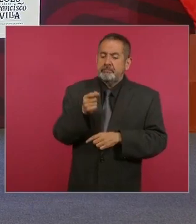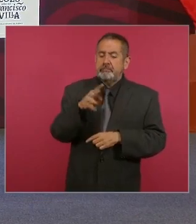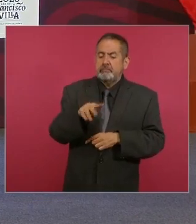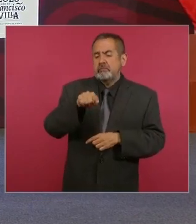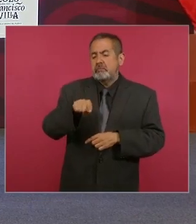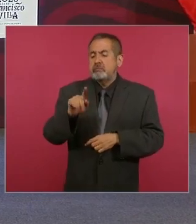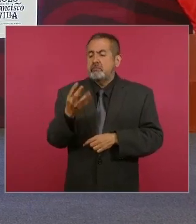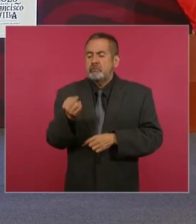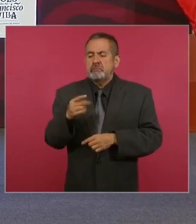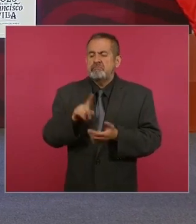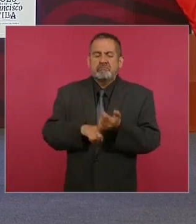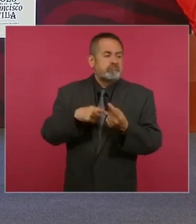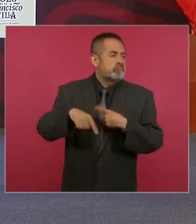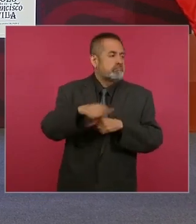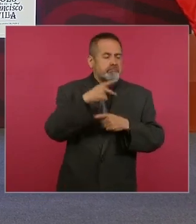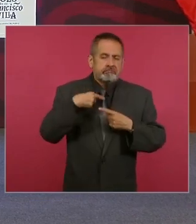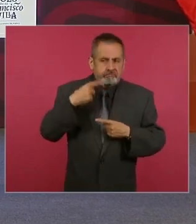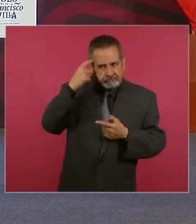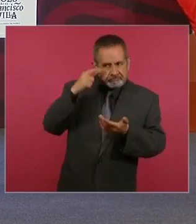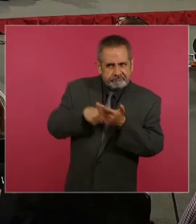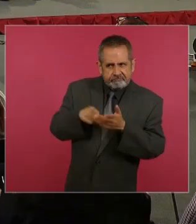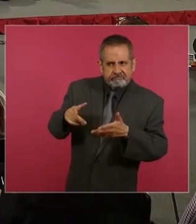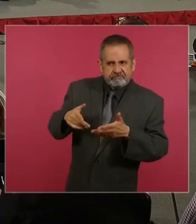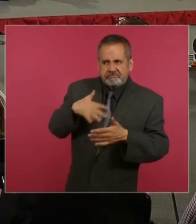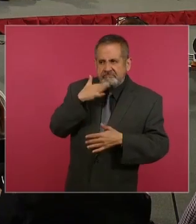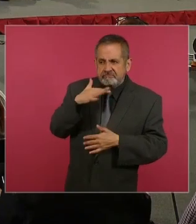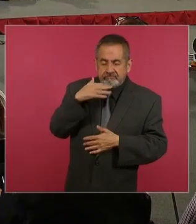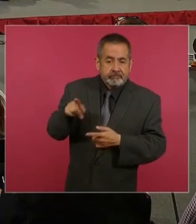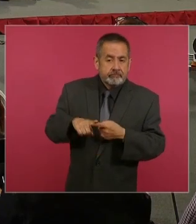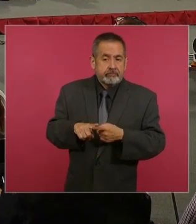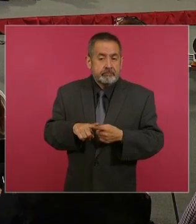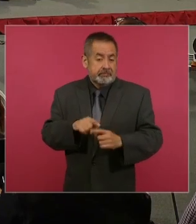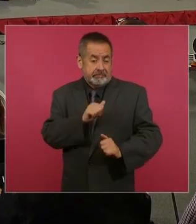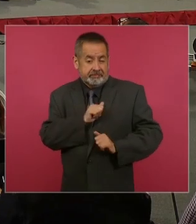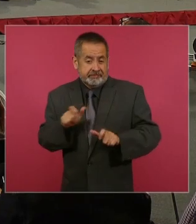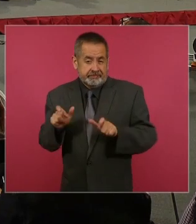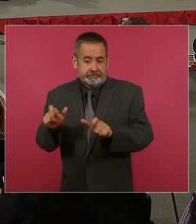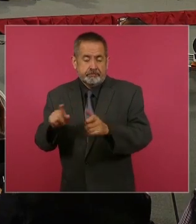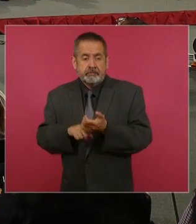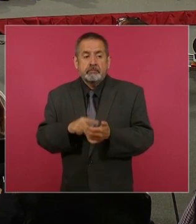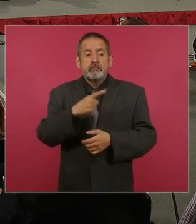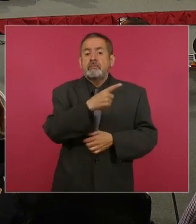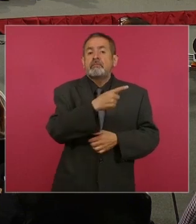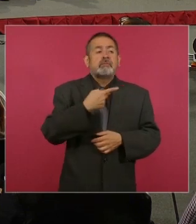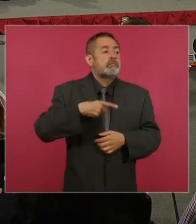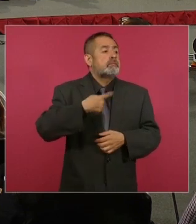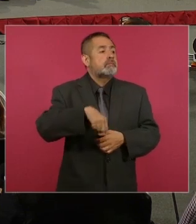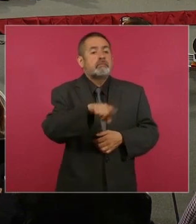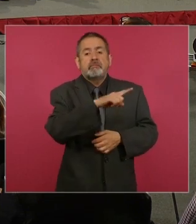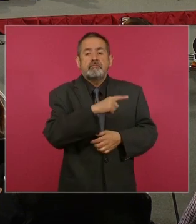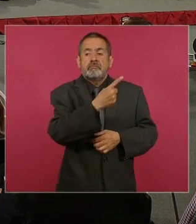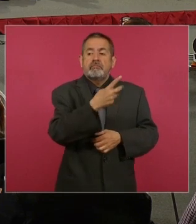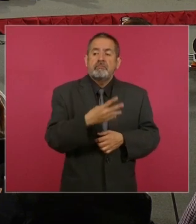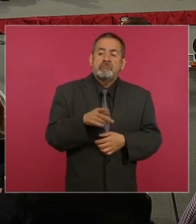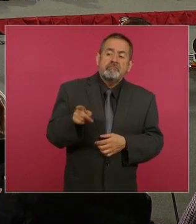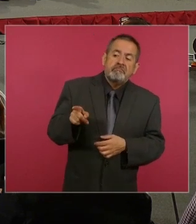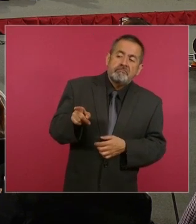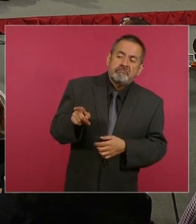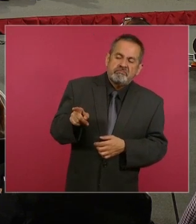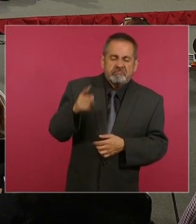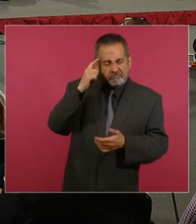tercera parte de la gente piensa que es corrupta. El Ejército, 1/4 parte piensa que tienen actos de corrupción,